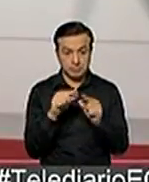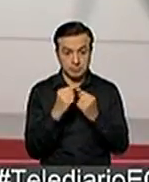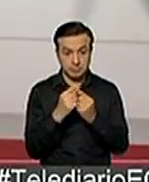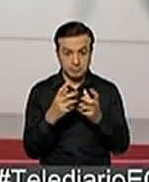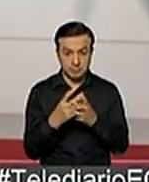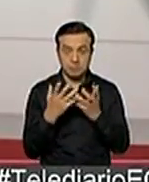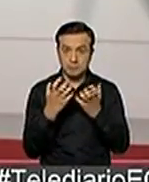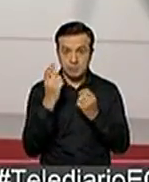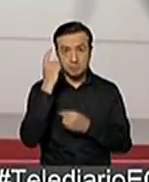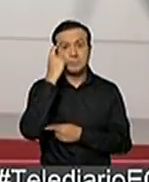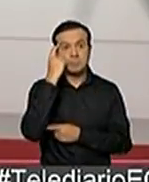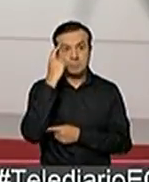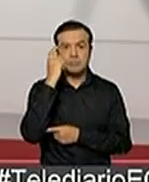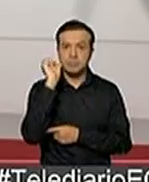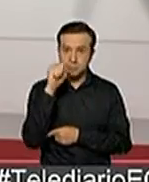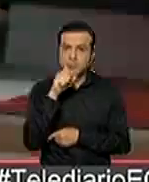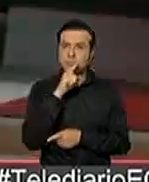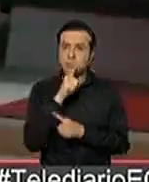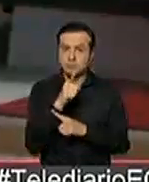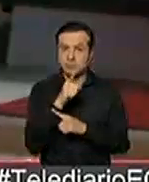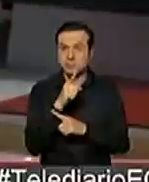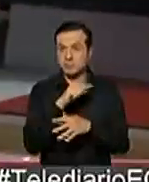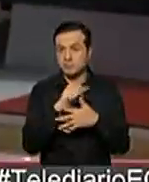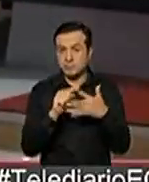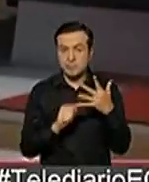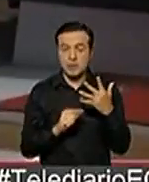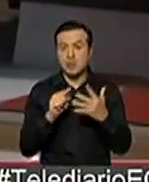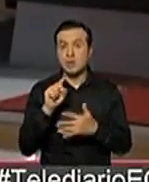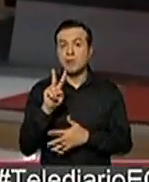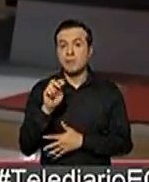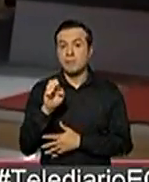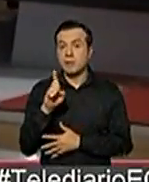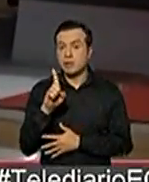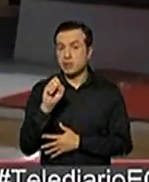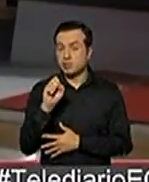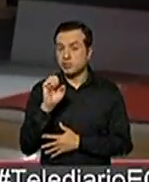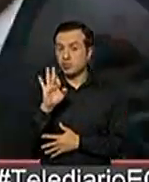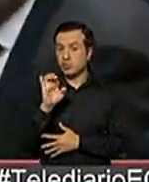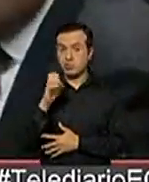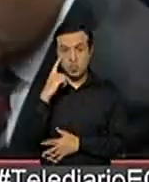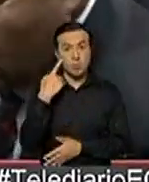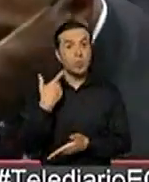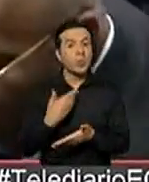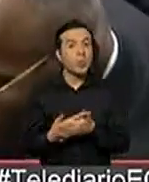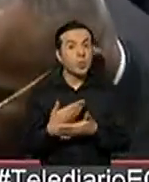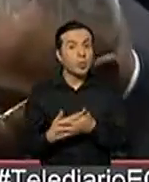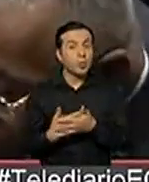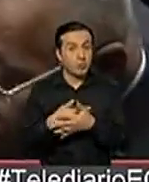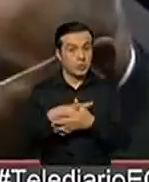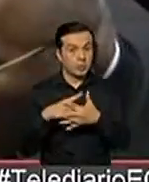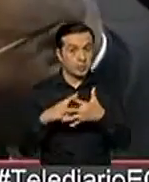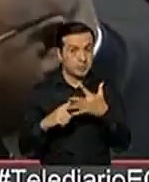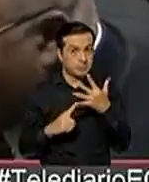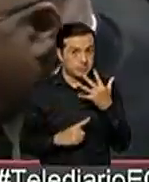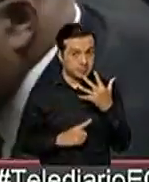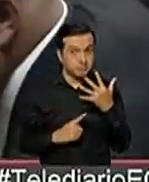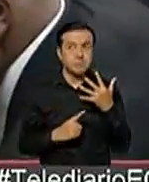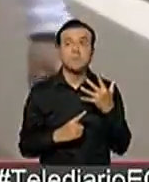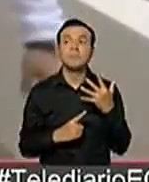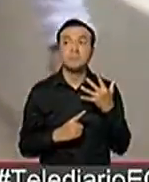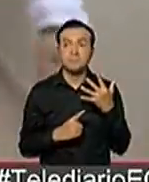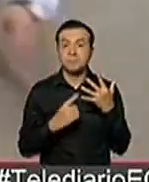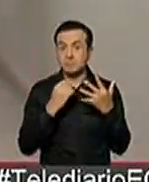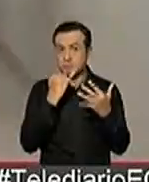creemos al contrario que existen fuertes alteraciones. Verde Soto participó del informe en el que se sostiene, a través de varios indicios, que se ingresó de